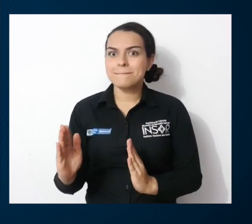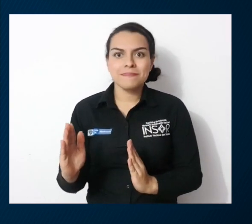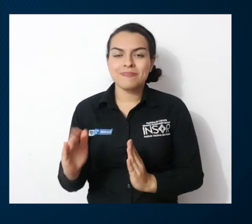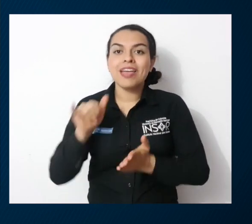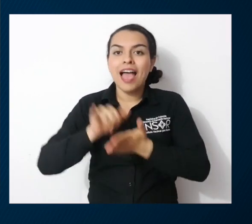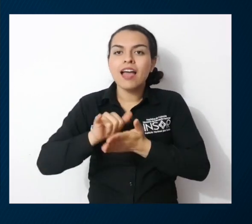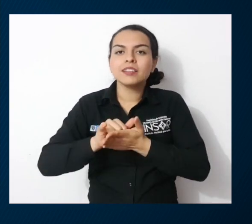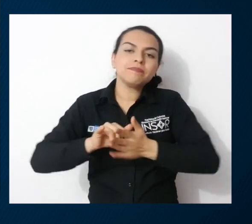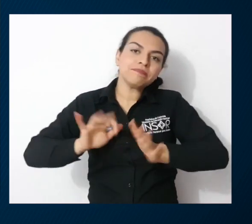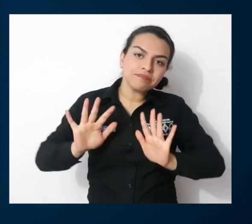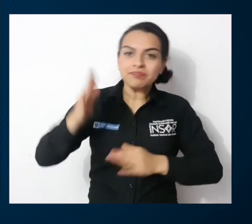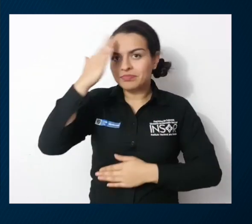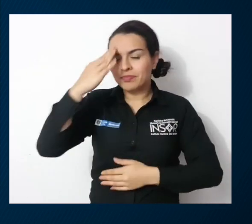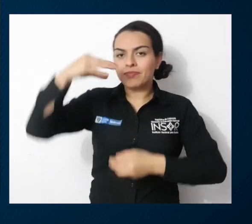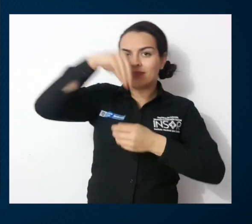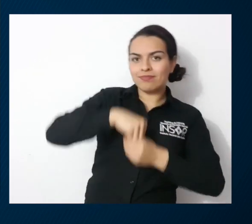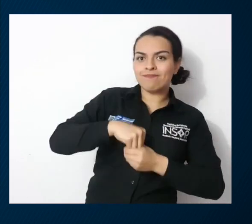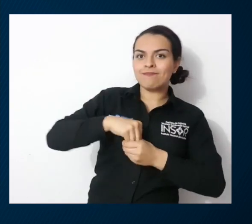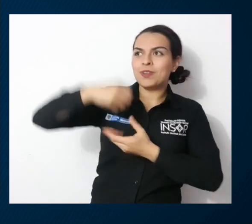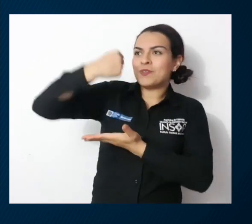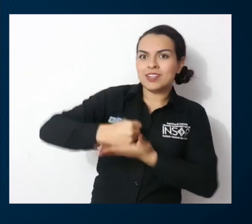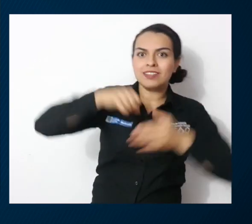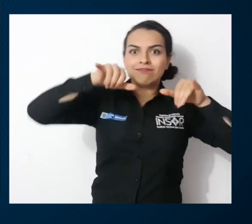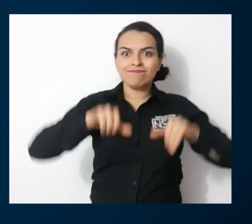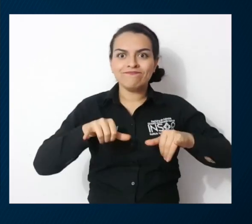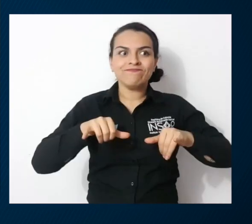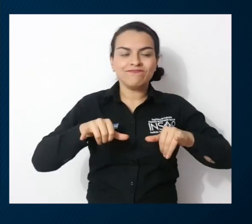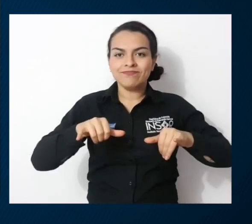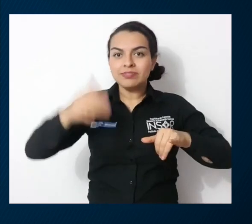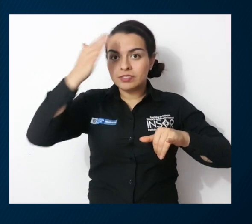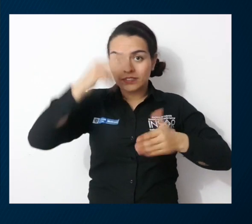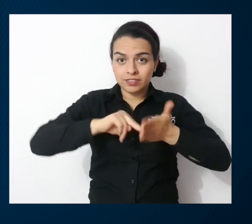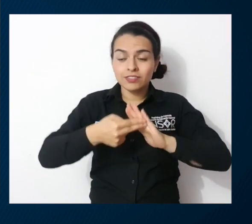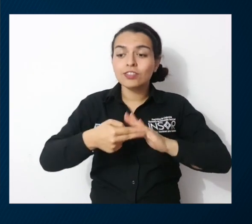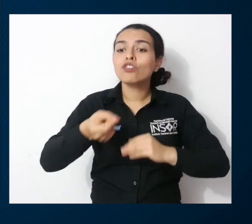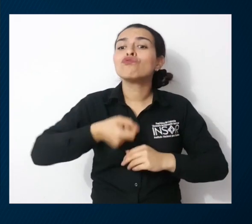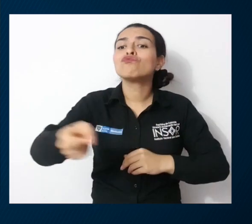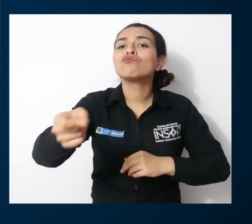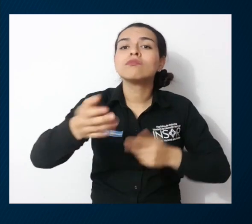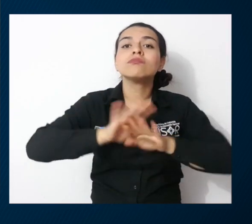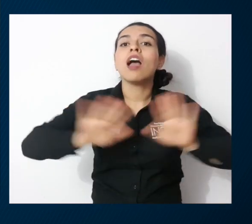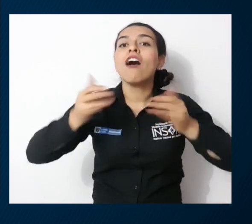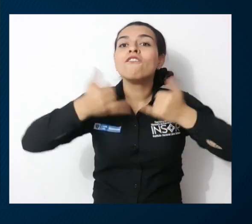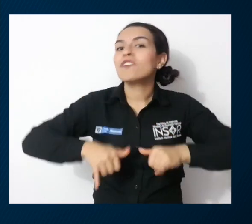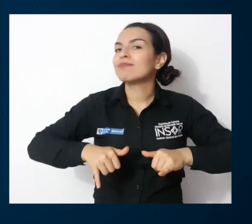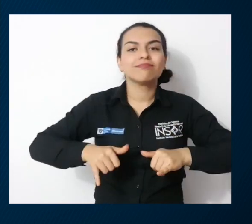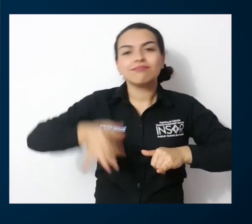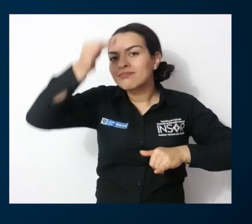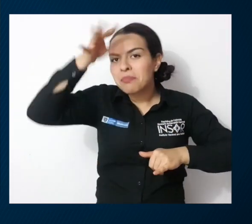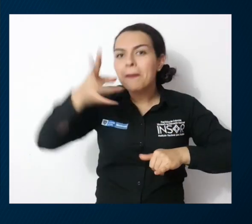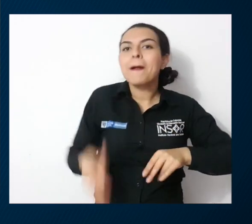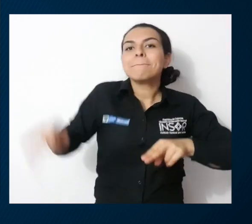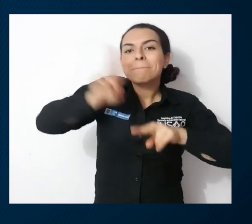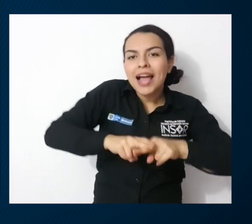planificación, pero entonces en la medida en que este aislamiento obligatorio probablemente no termine a la vuelta de 2 semanas, sino que se extienda